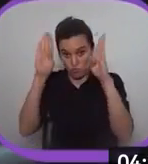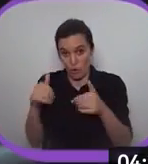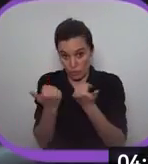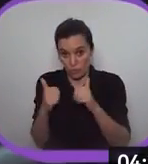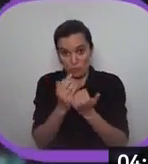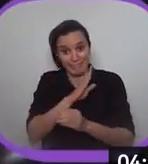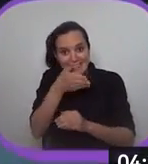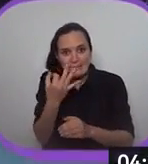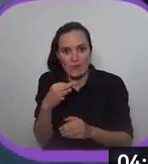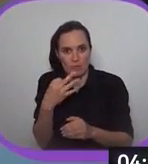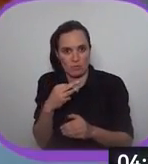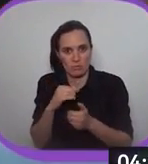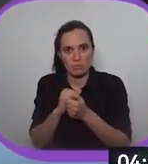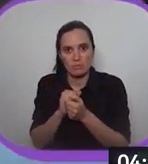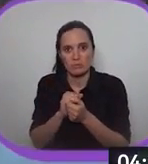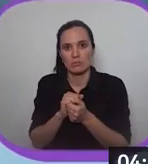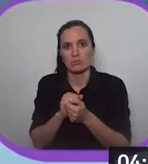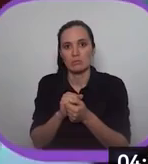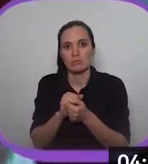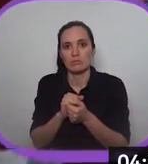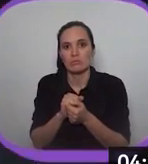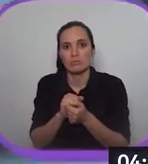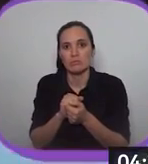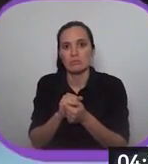Hay que ir al cuarto de control.